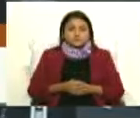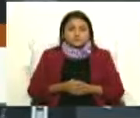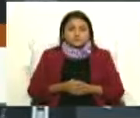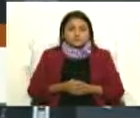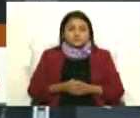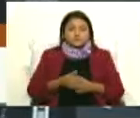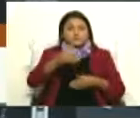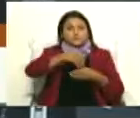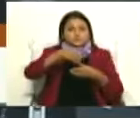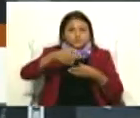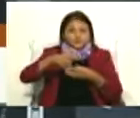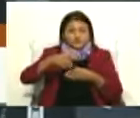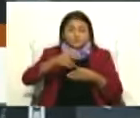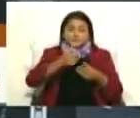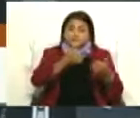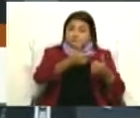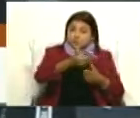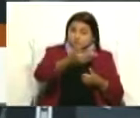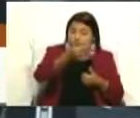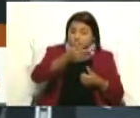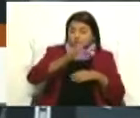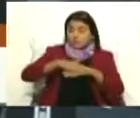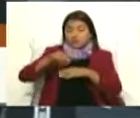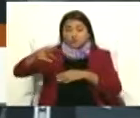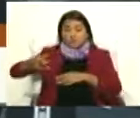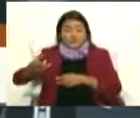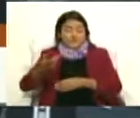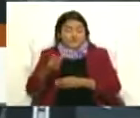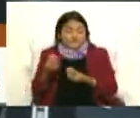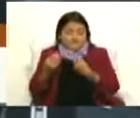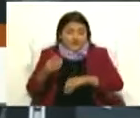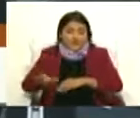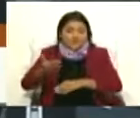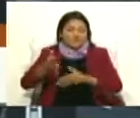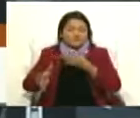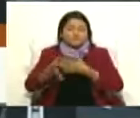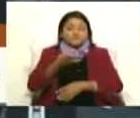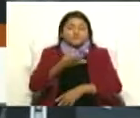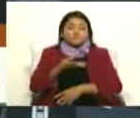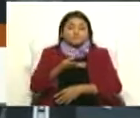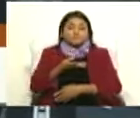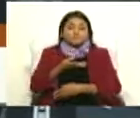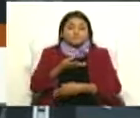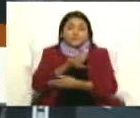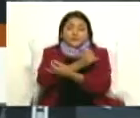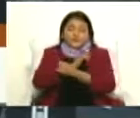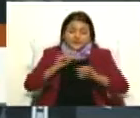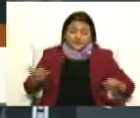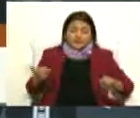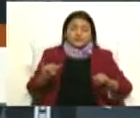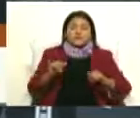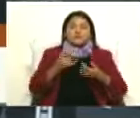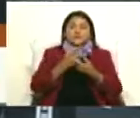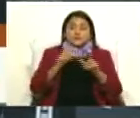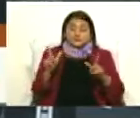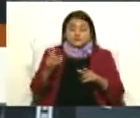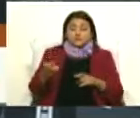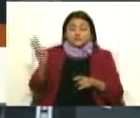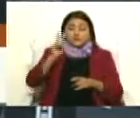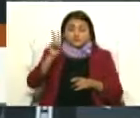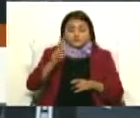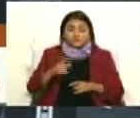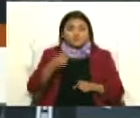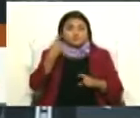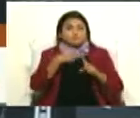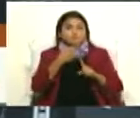significa Venezuela, nuestra soberanía, nuestra libertad, nuestra independencia. Porque el 4 de diciembre, yo sí les